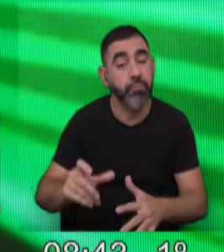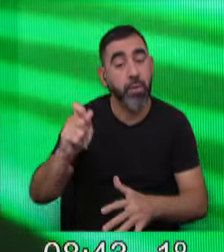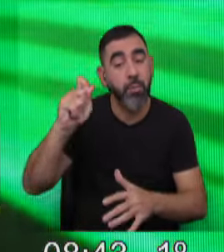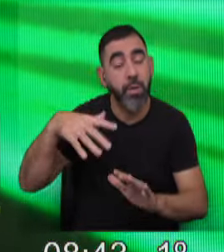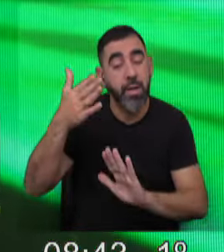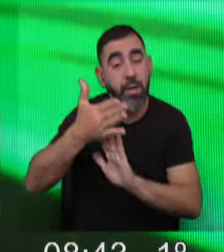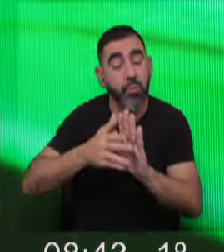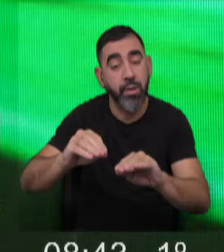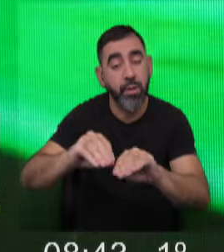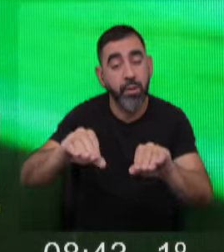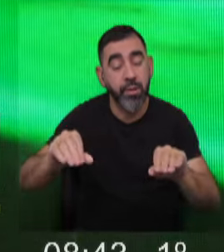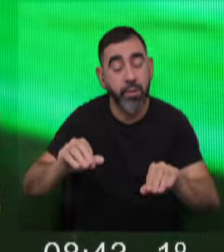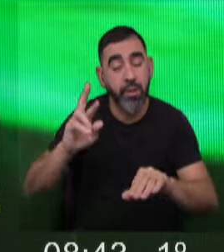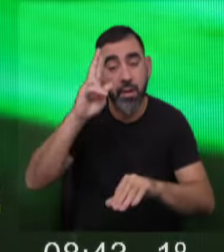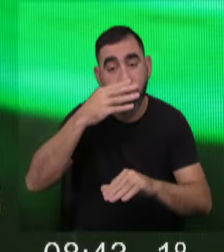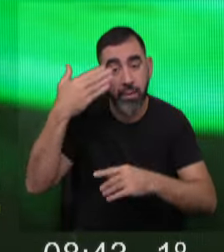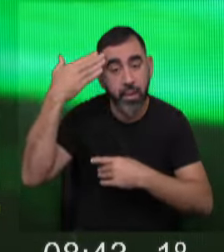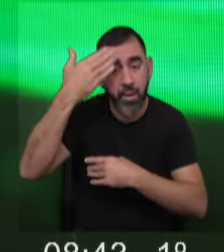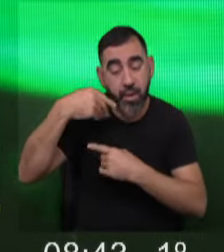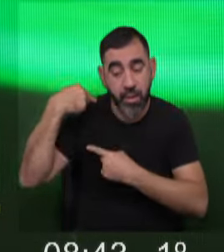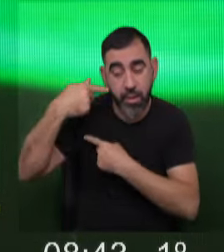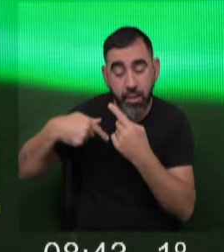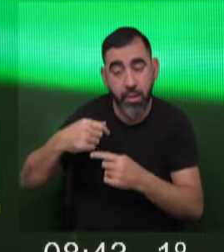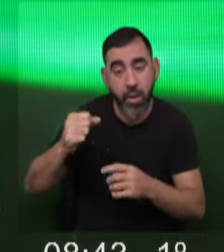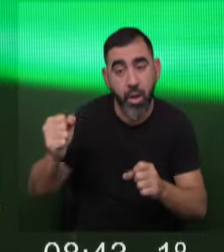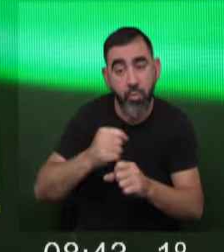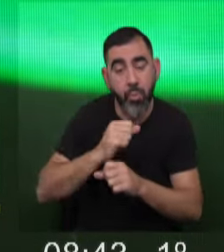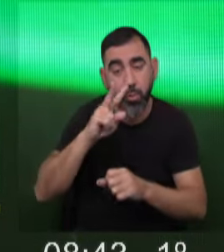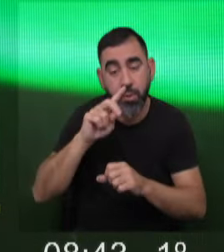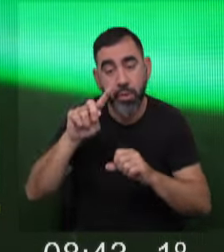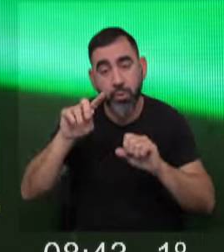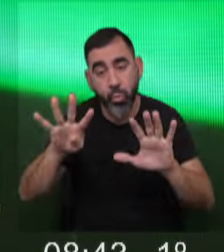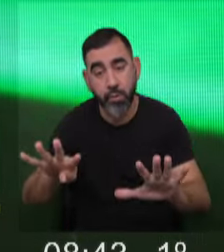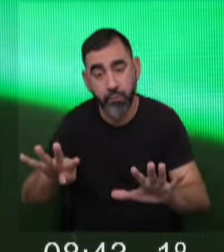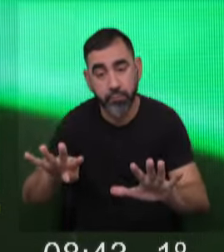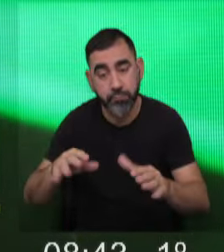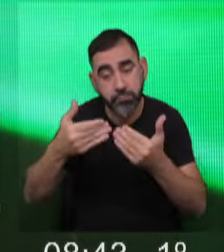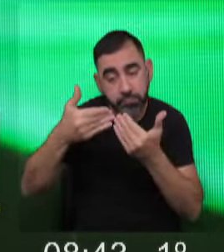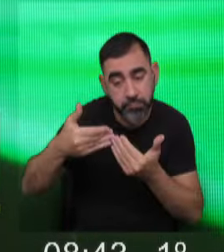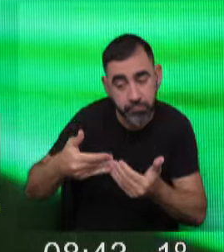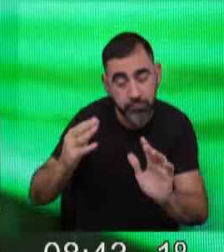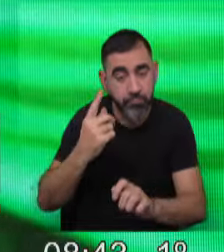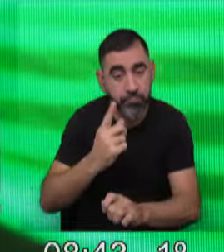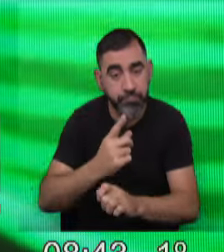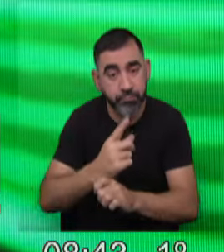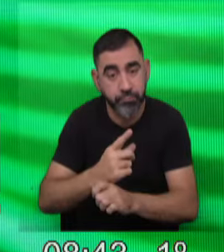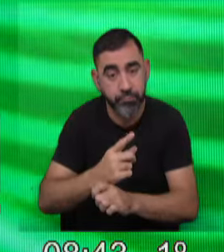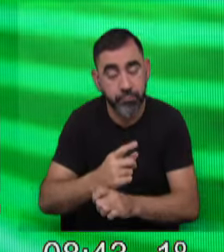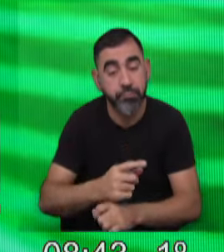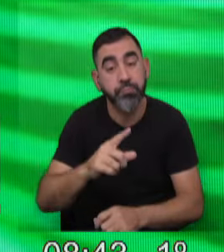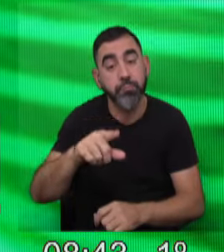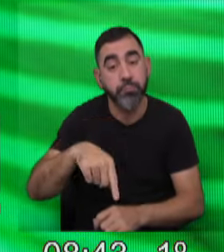nacional de equidad racial y afrodescendencia que se aprobó a partir del 2019, y eso fue como de lo primero que empezamos a trabajar, para